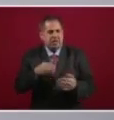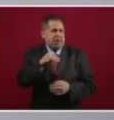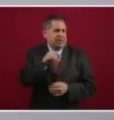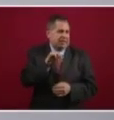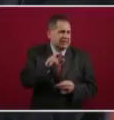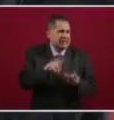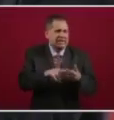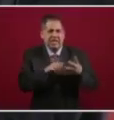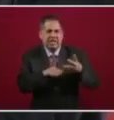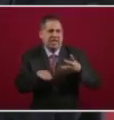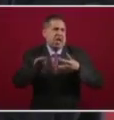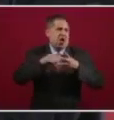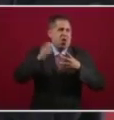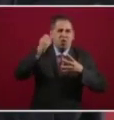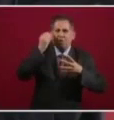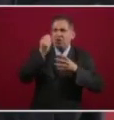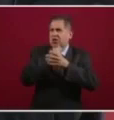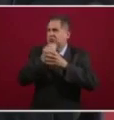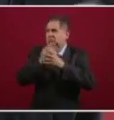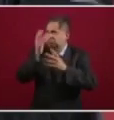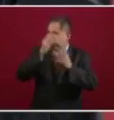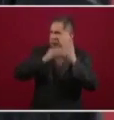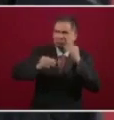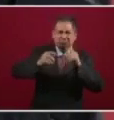maestrías, seminarios, o sea,